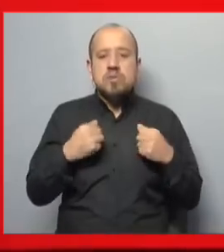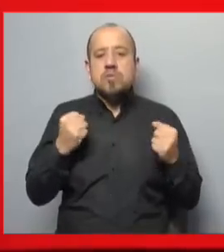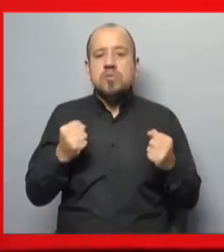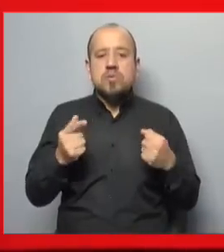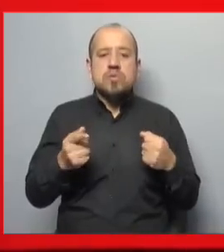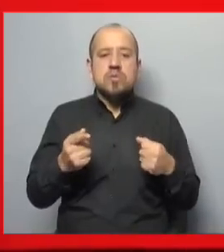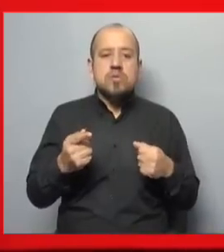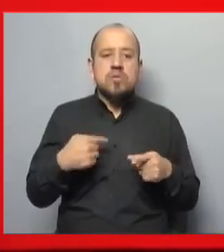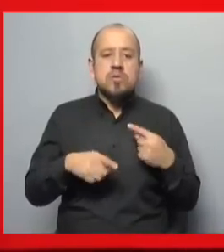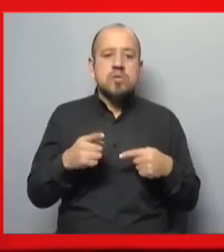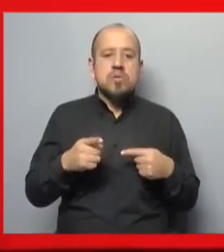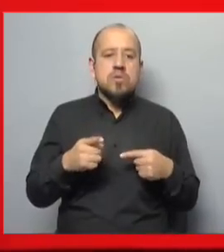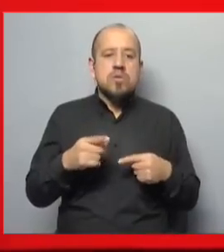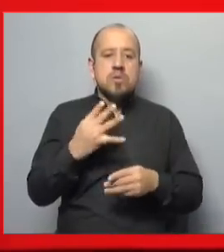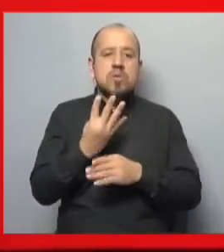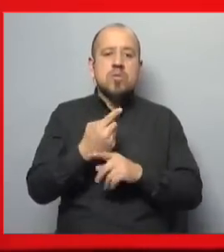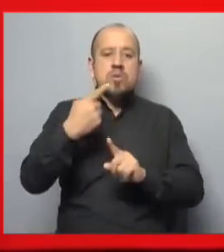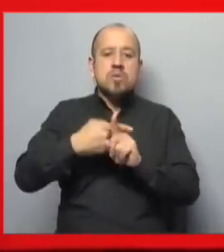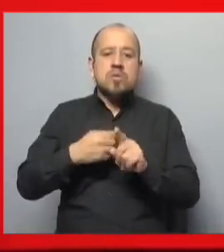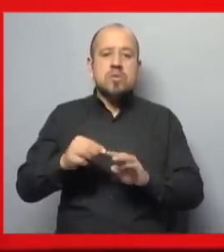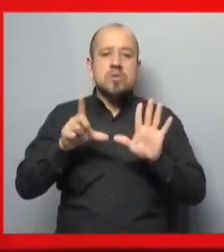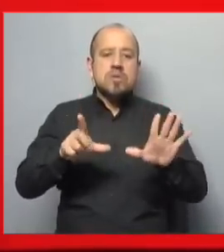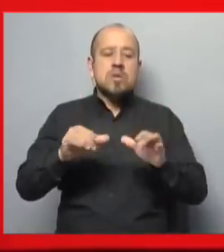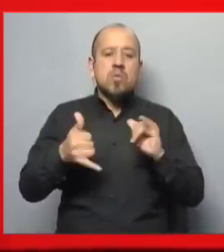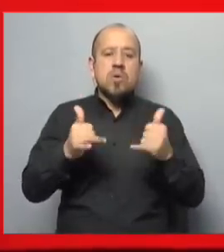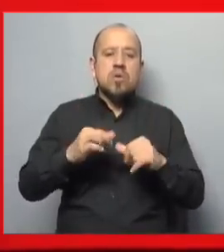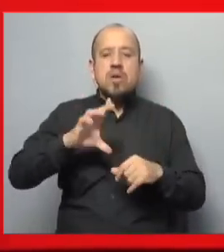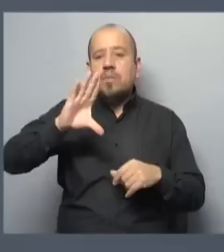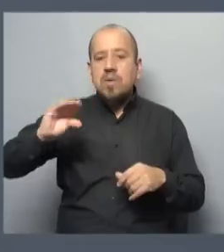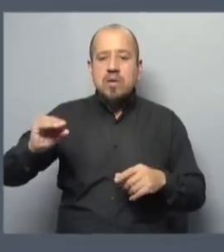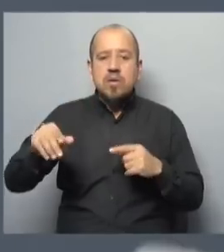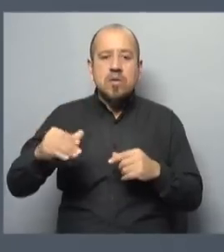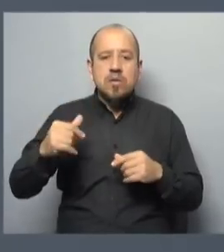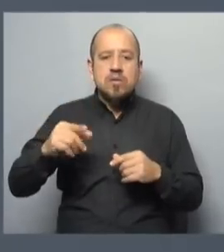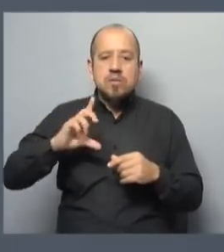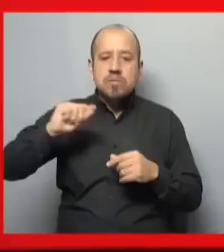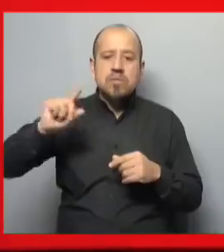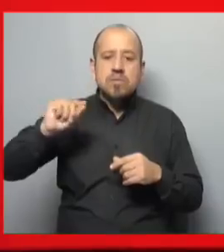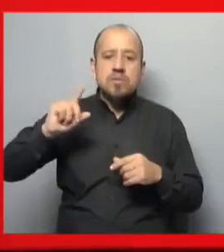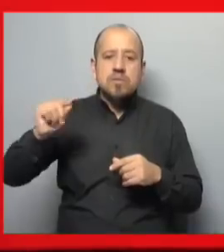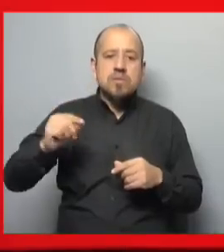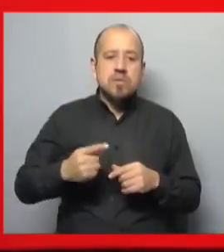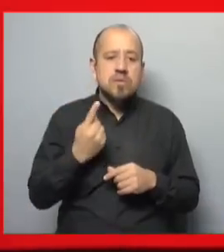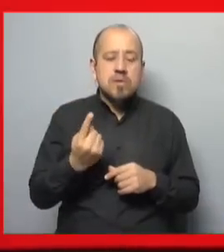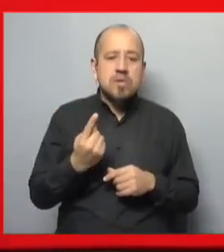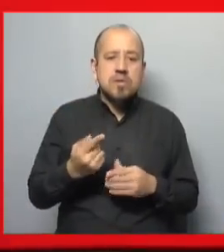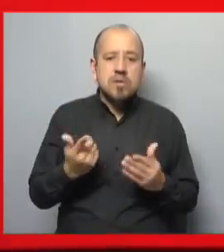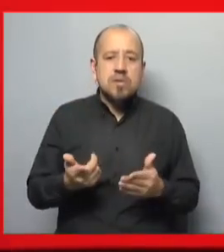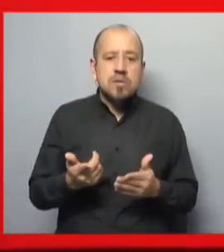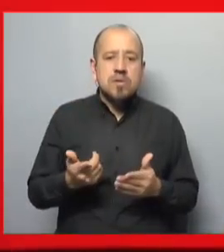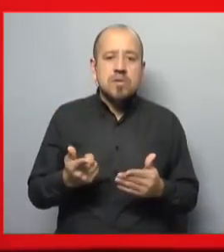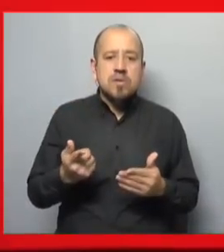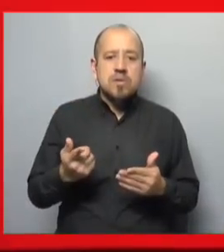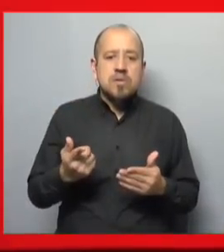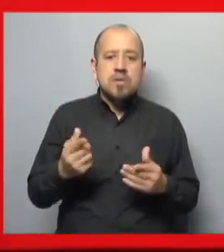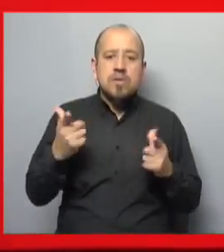una ilusión y a los cuatro meses tengas siete sobres menos cinco meses siete colores menos y no pasa eso en ningún